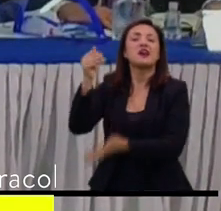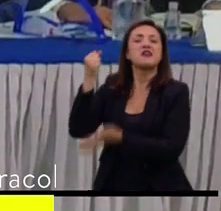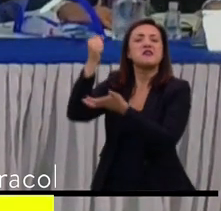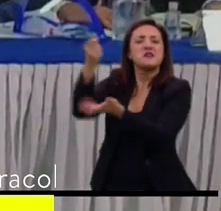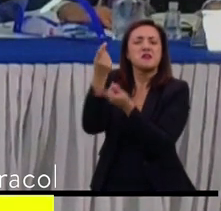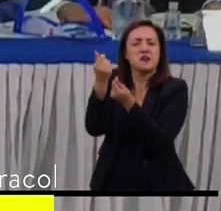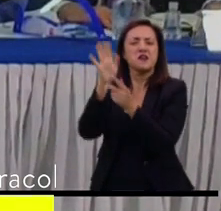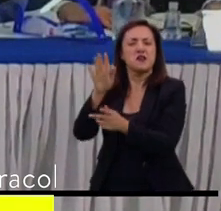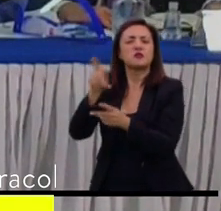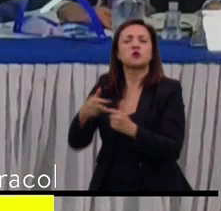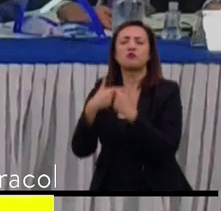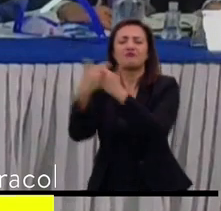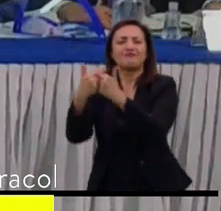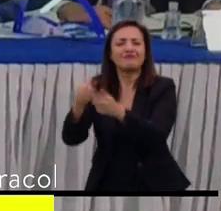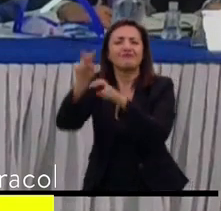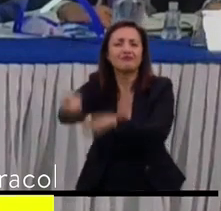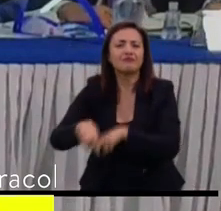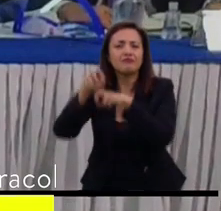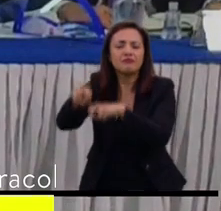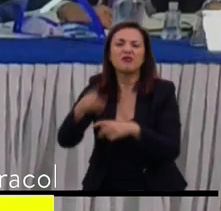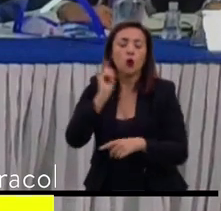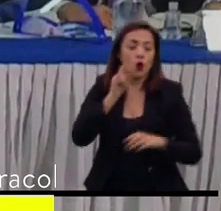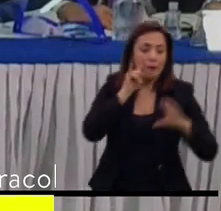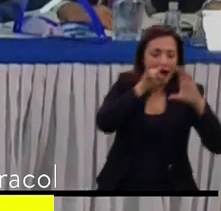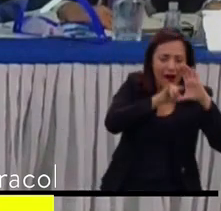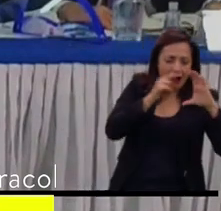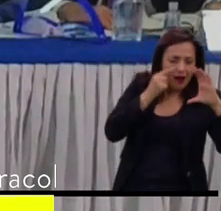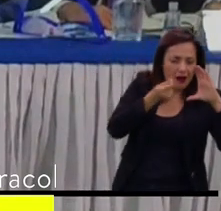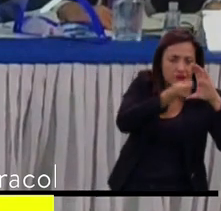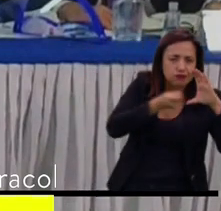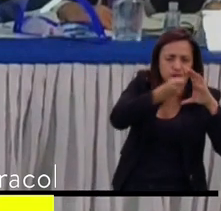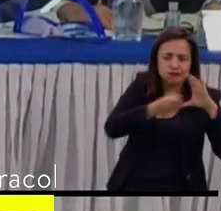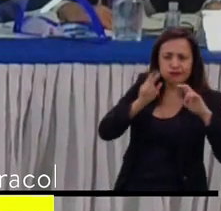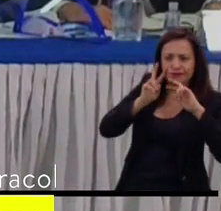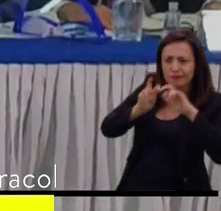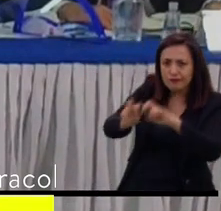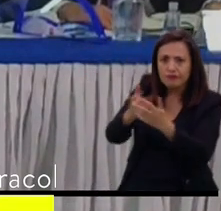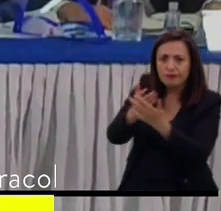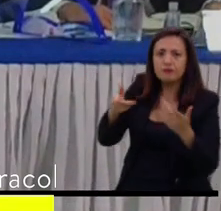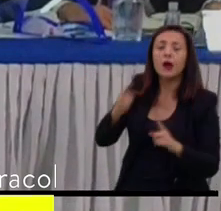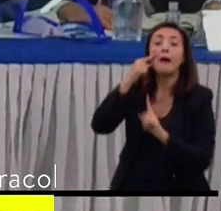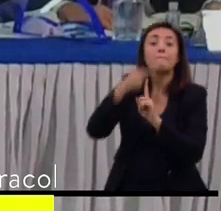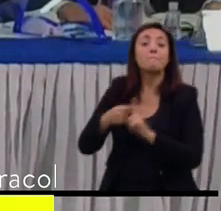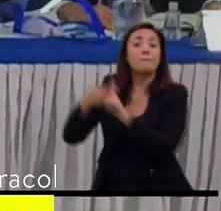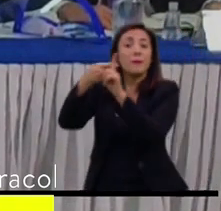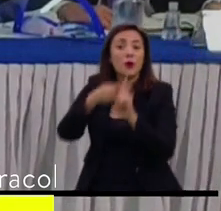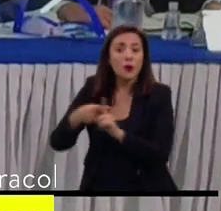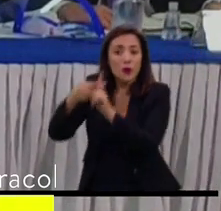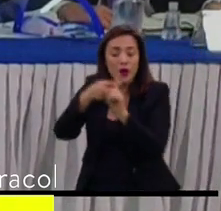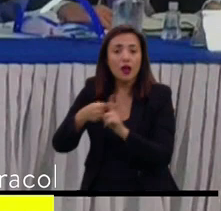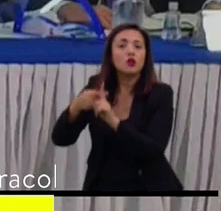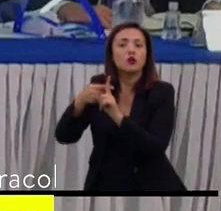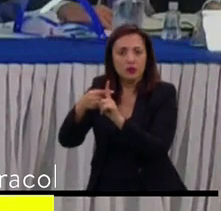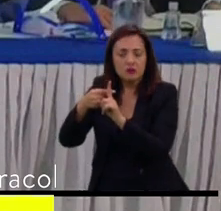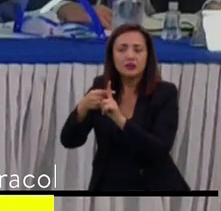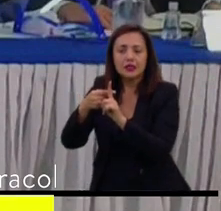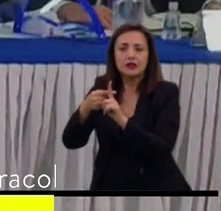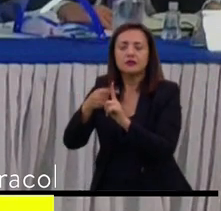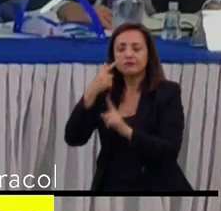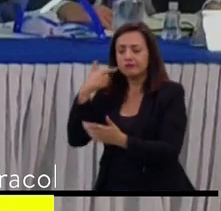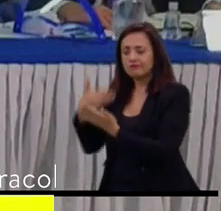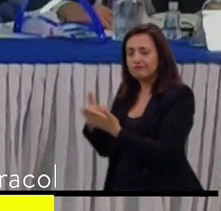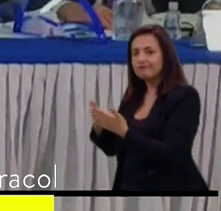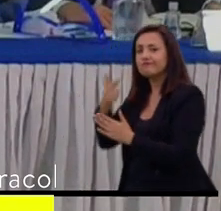de un trabajo que se ha hecho con la Contraloría General de la República y la Procuraduría, en donde hay un aforado